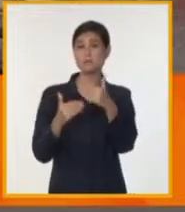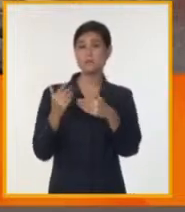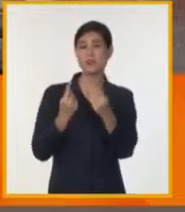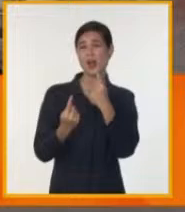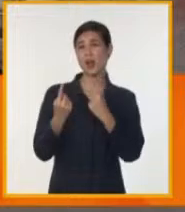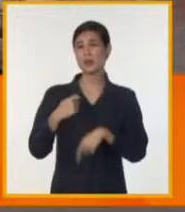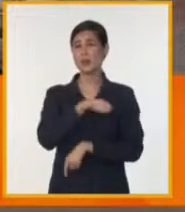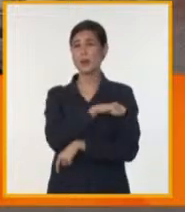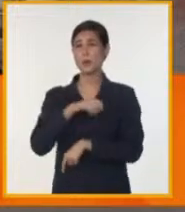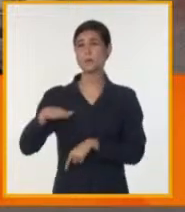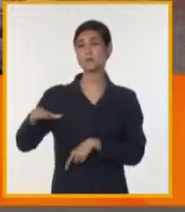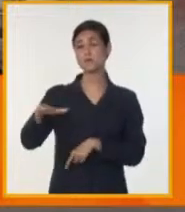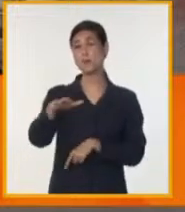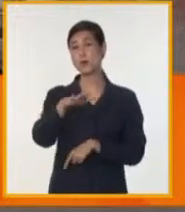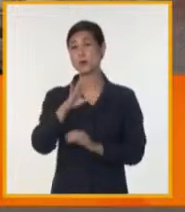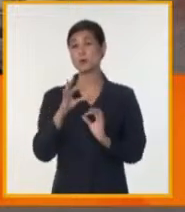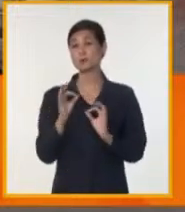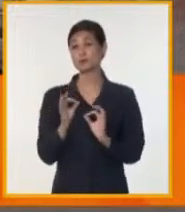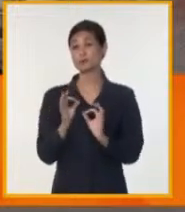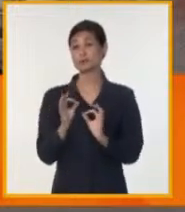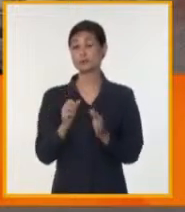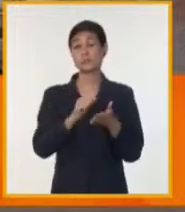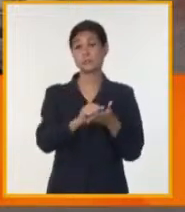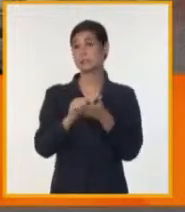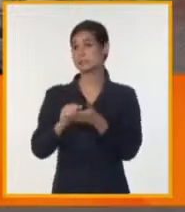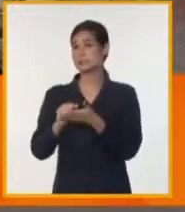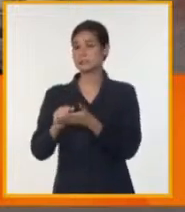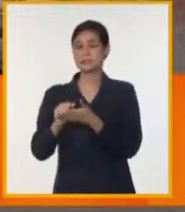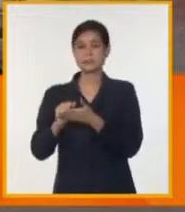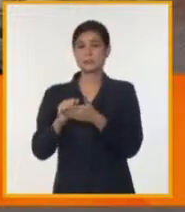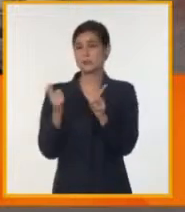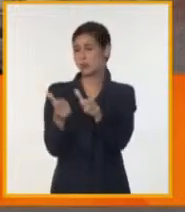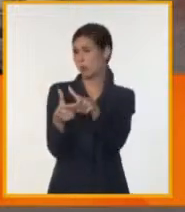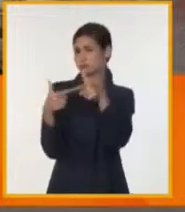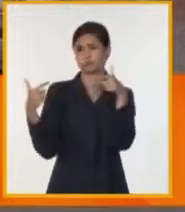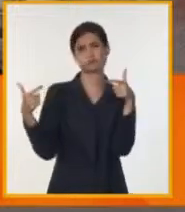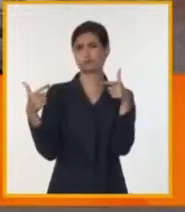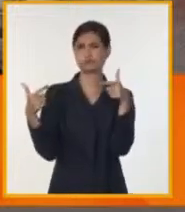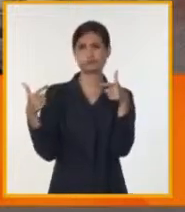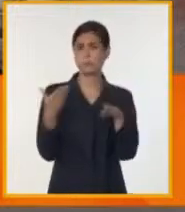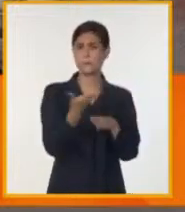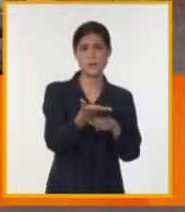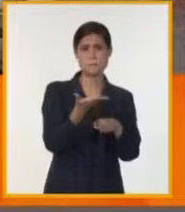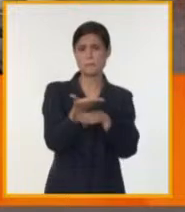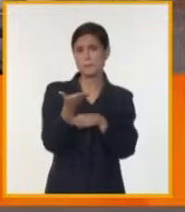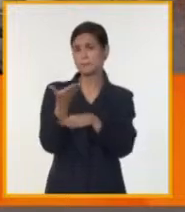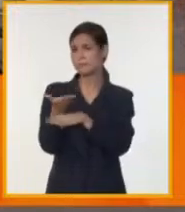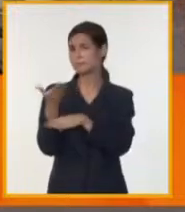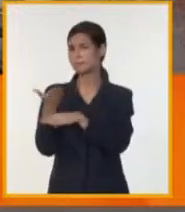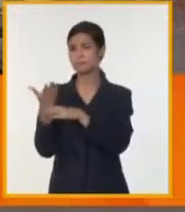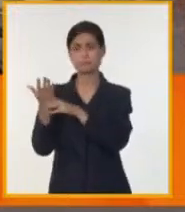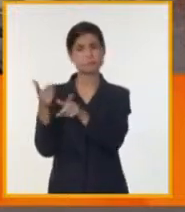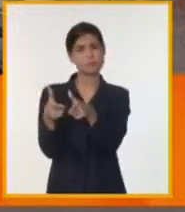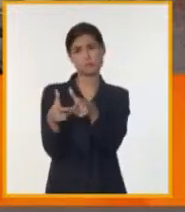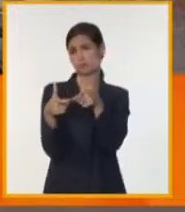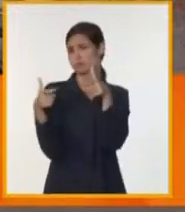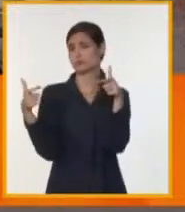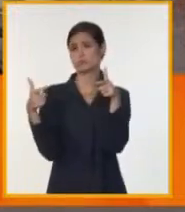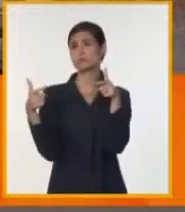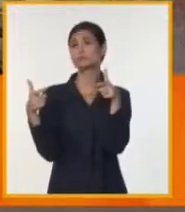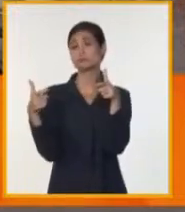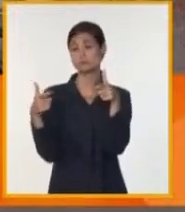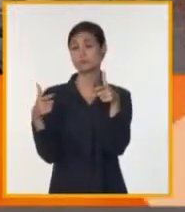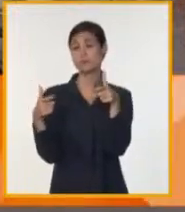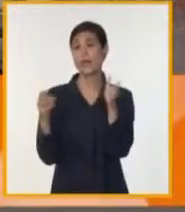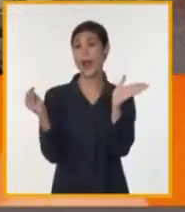con la cantidad de servicios. Hay más demanda que la posibilidad de servicio, y eso atenta, por supuesto, contra algo que sin duda desde